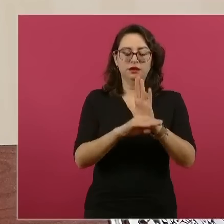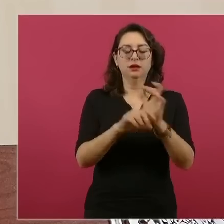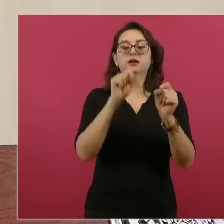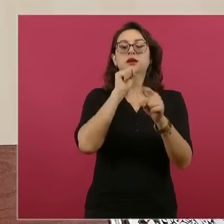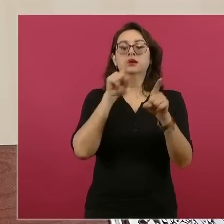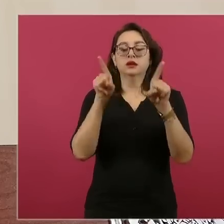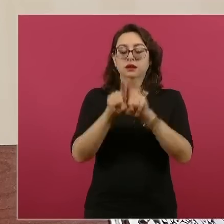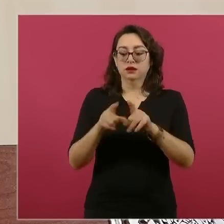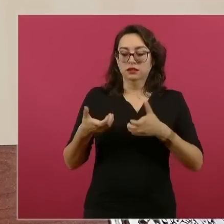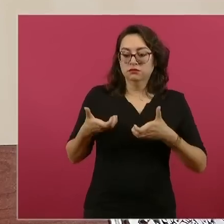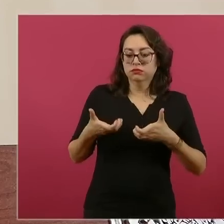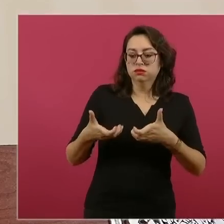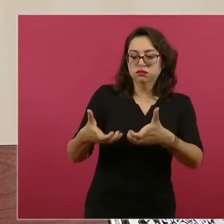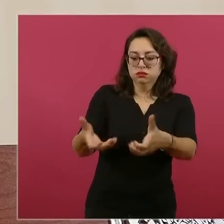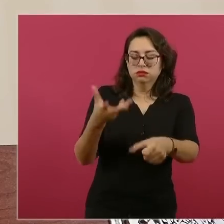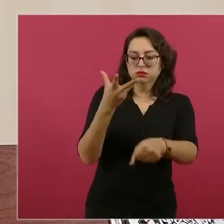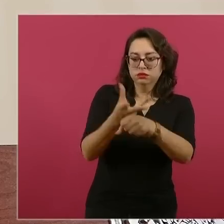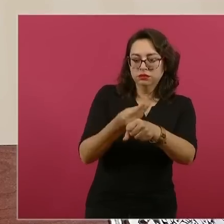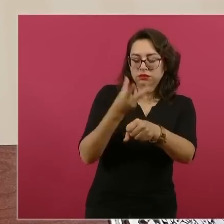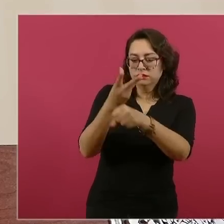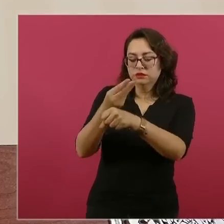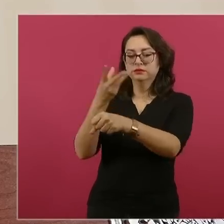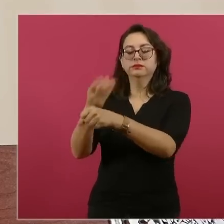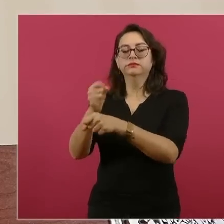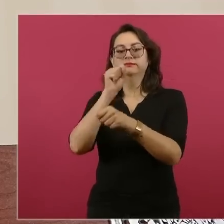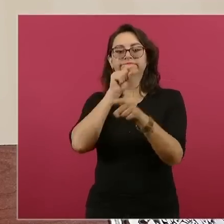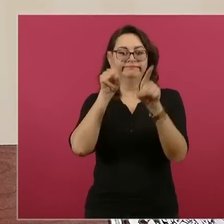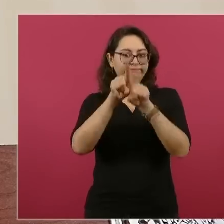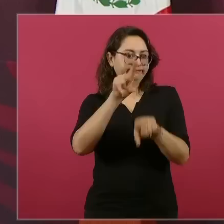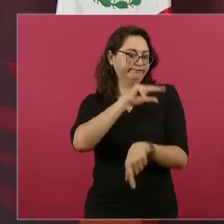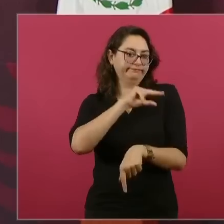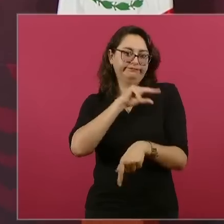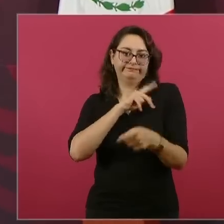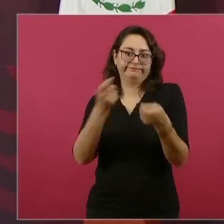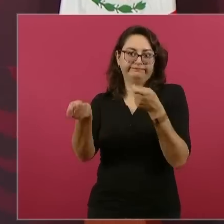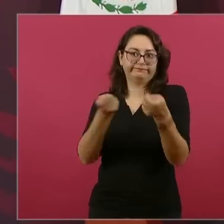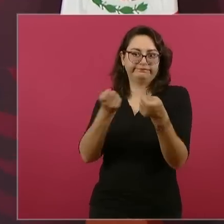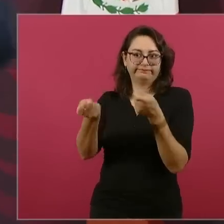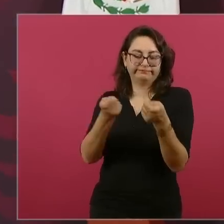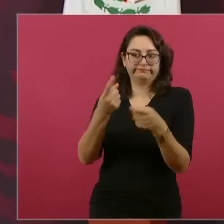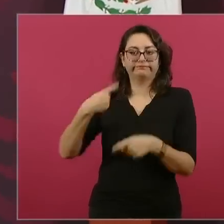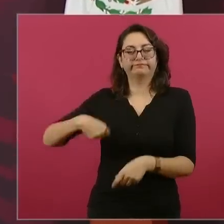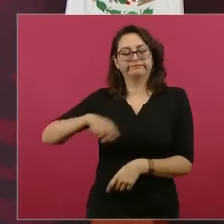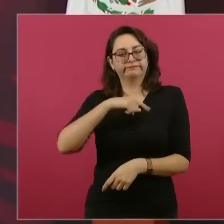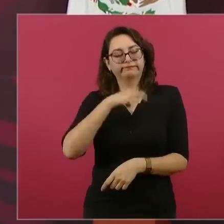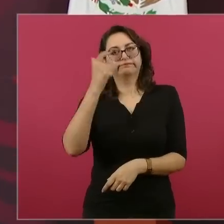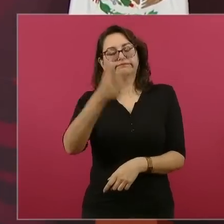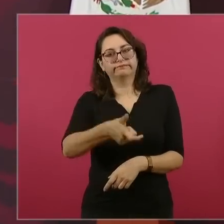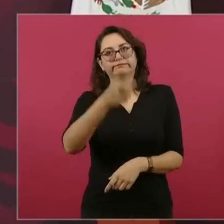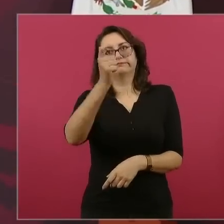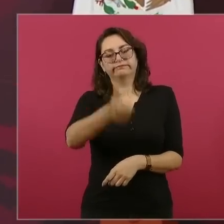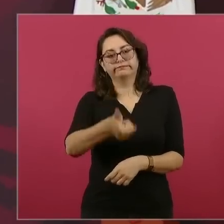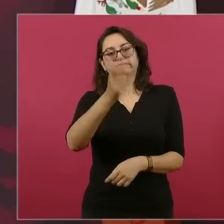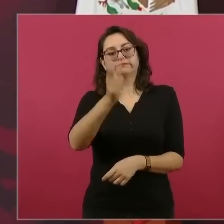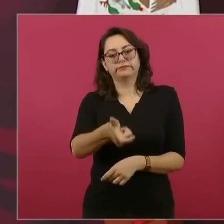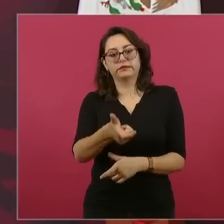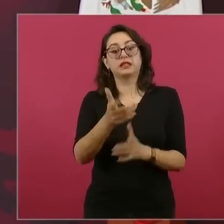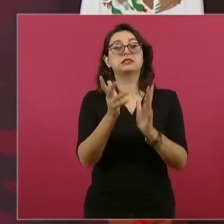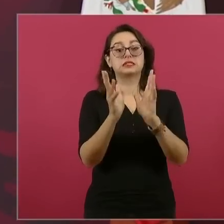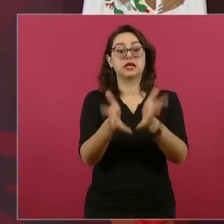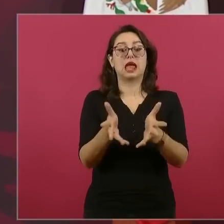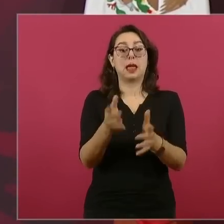1,000 millones de ahorro por año, que es lo que estamos destinando a los